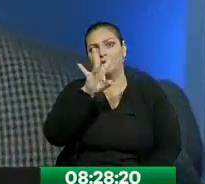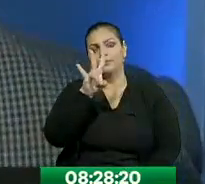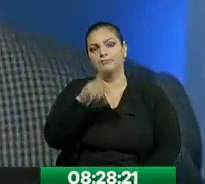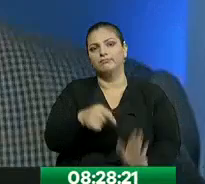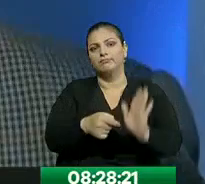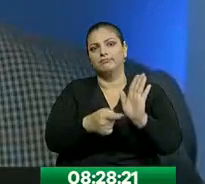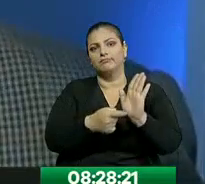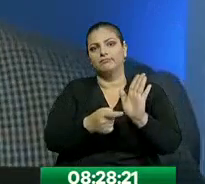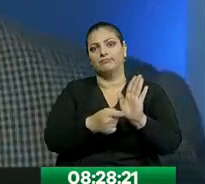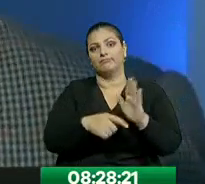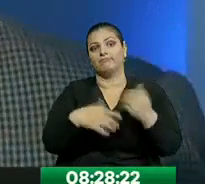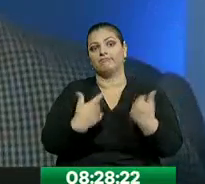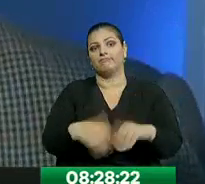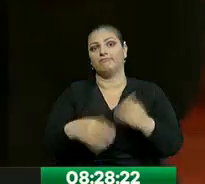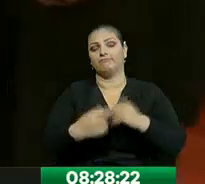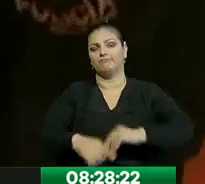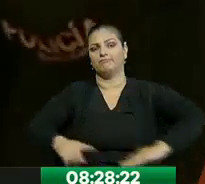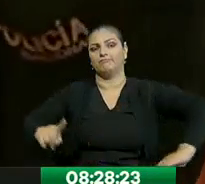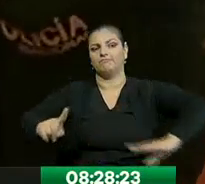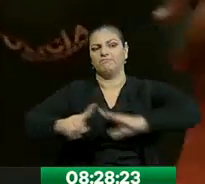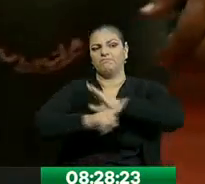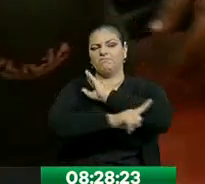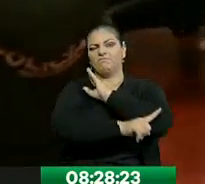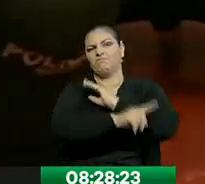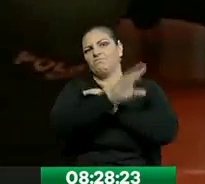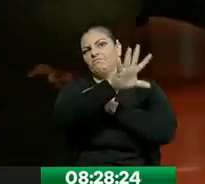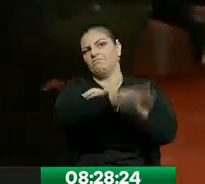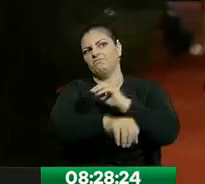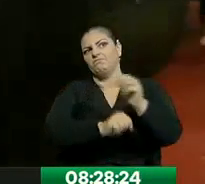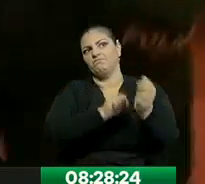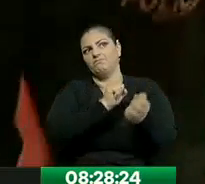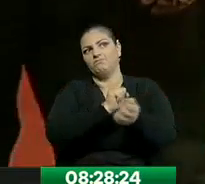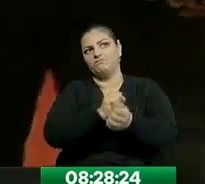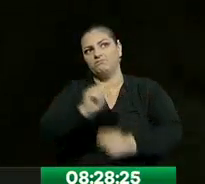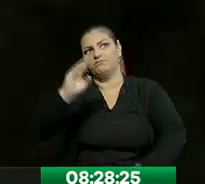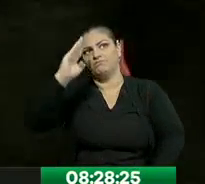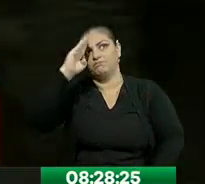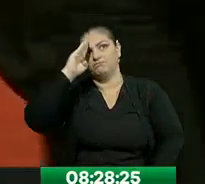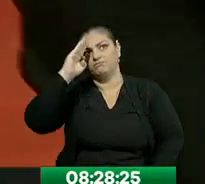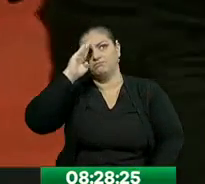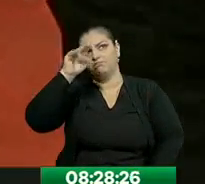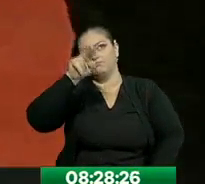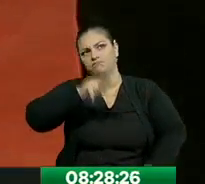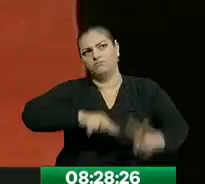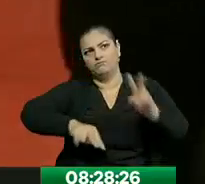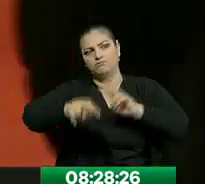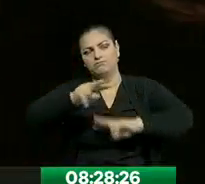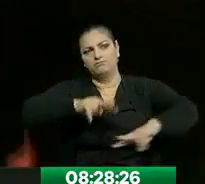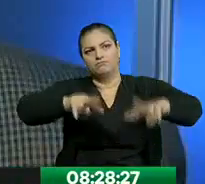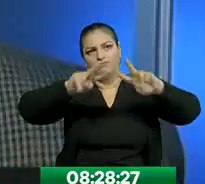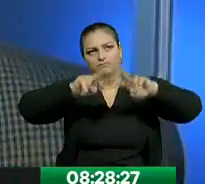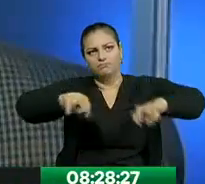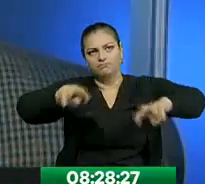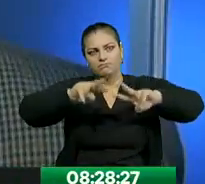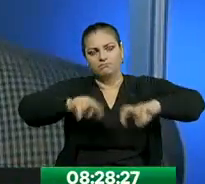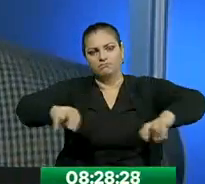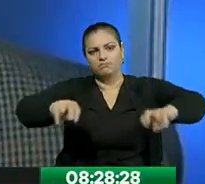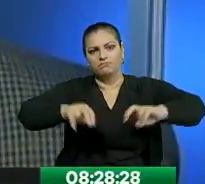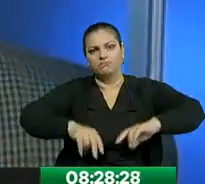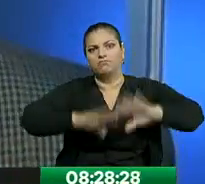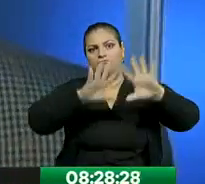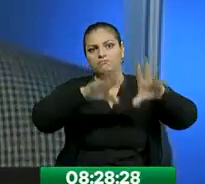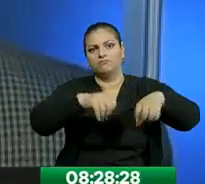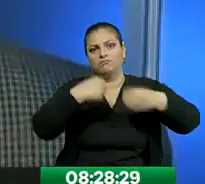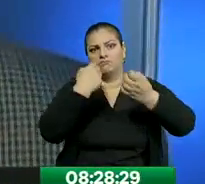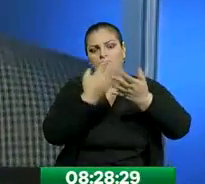trae una sanción fuerte y la que la Fiscalía va a proceder con las investigaciones porque se está recabando más información. Bueno, está sancionado de 7 a 10 años, pero hay